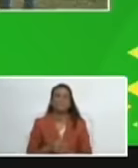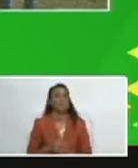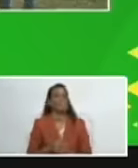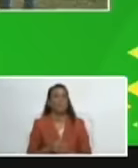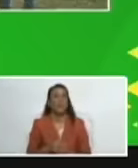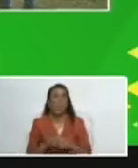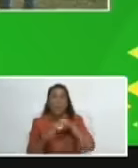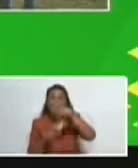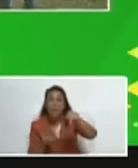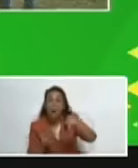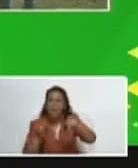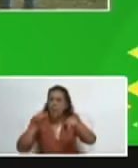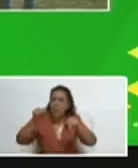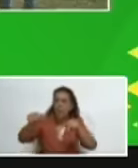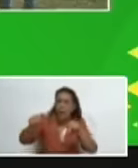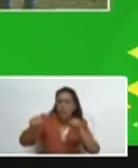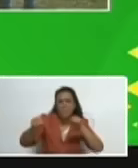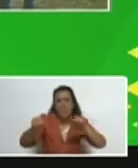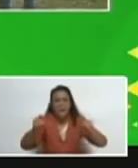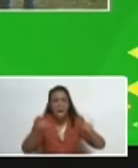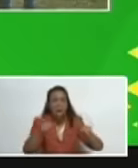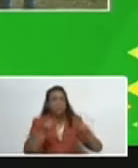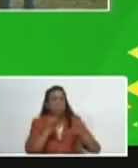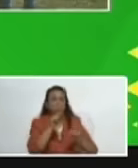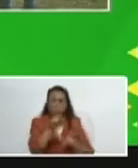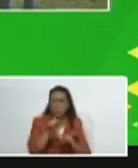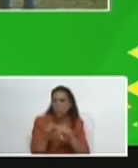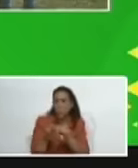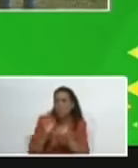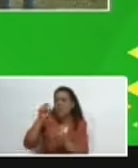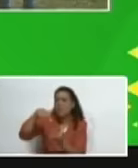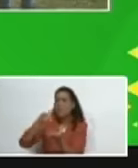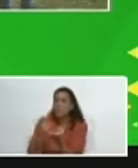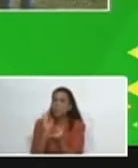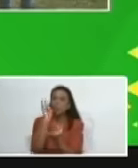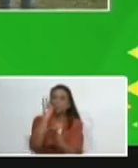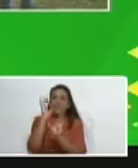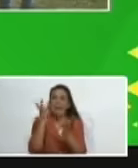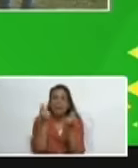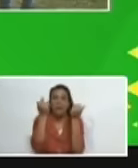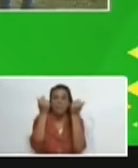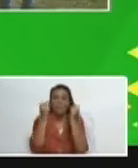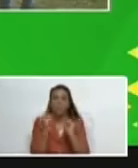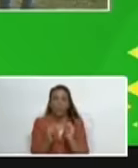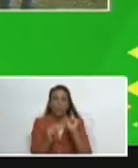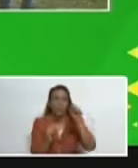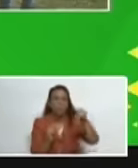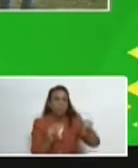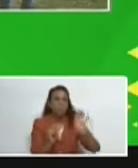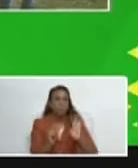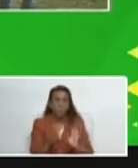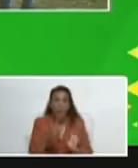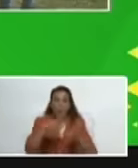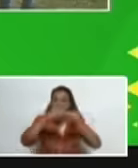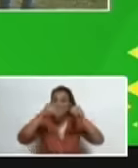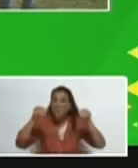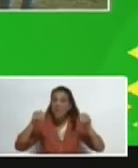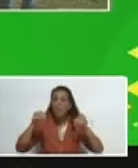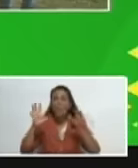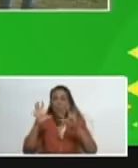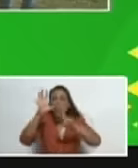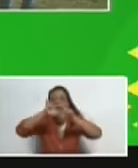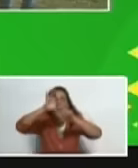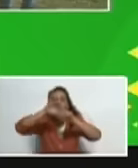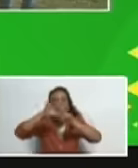Por donde usted se meta, usted lanza una semilla y ahí crece algo. Porque tenemos un clima bastante